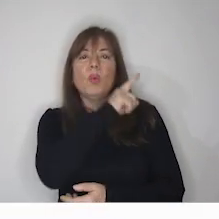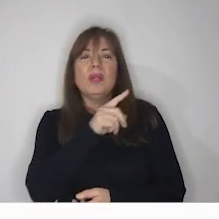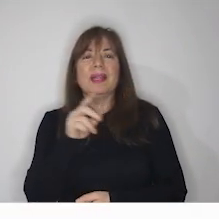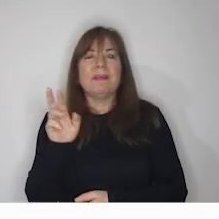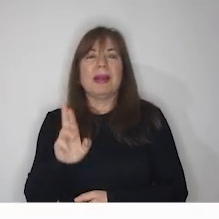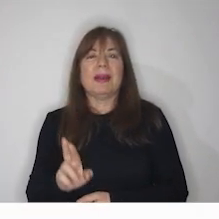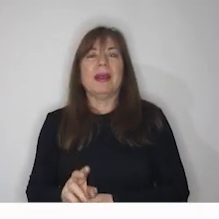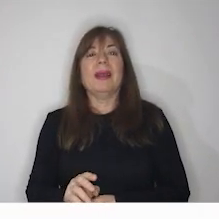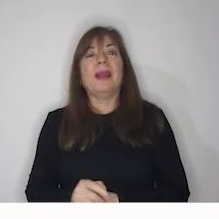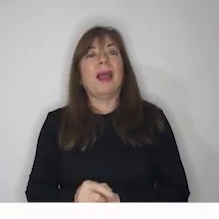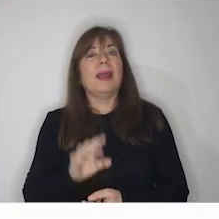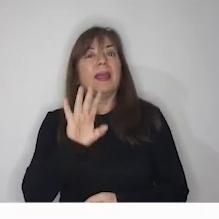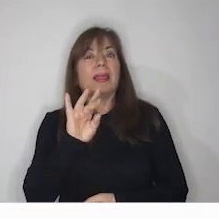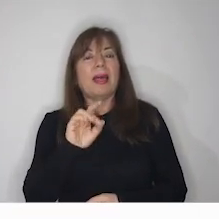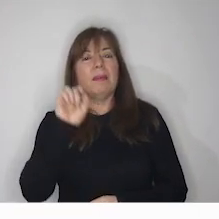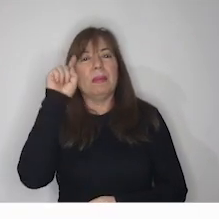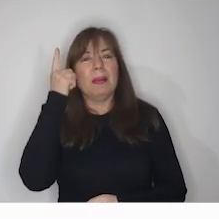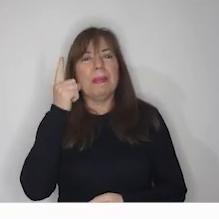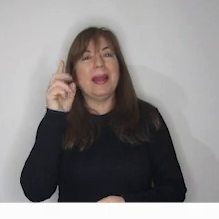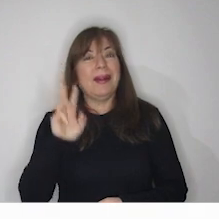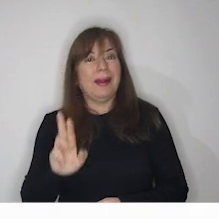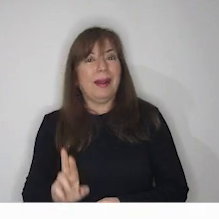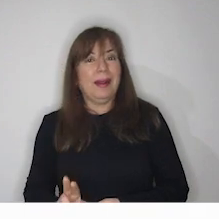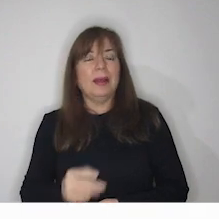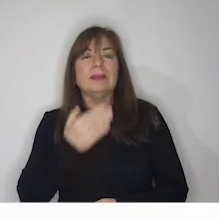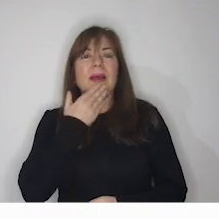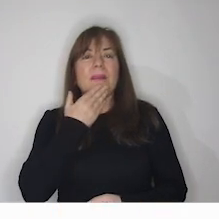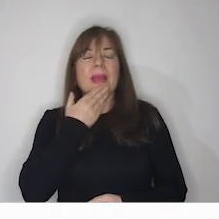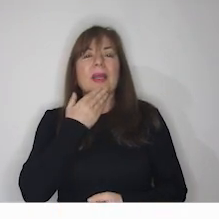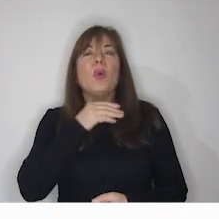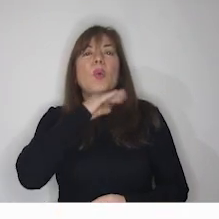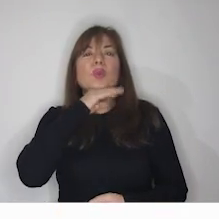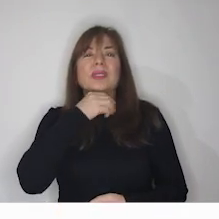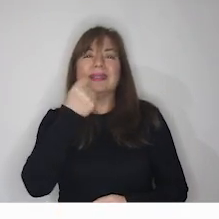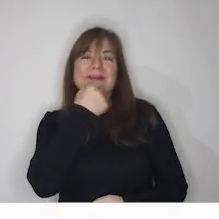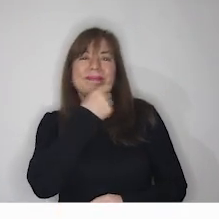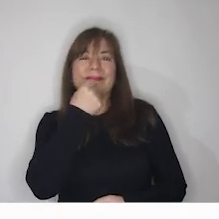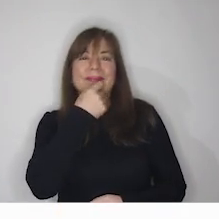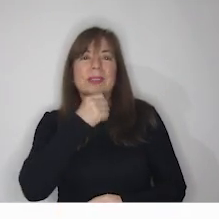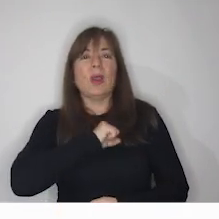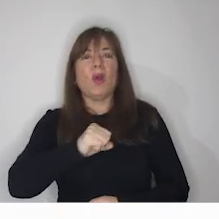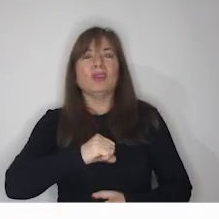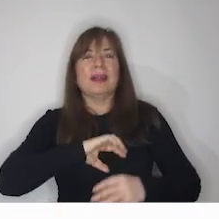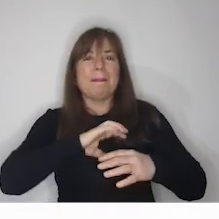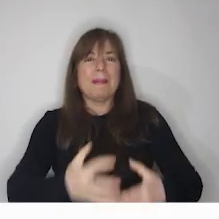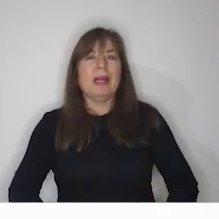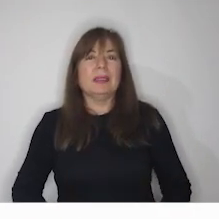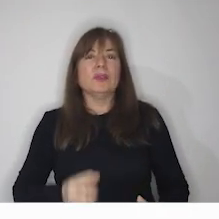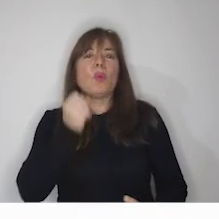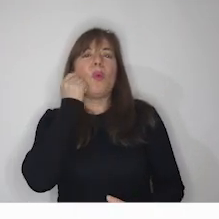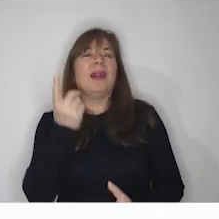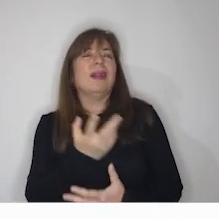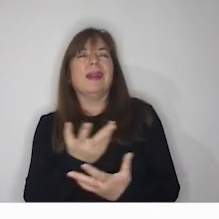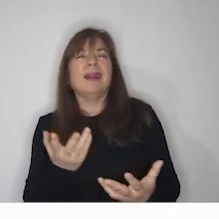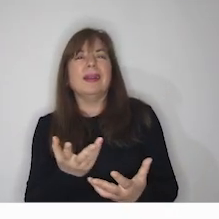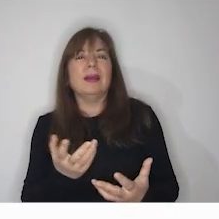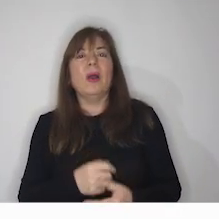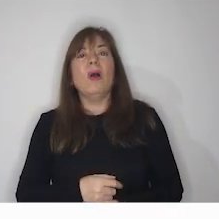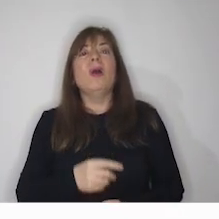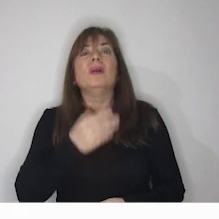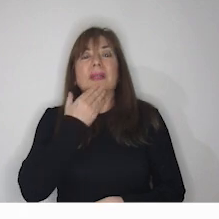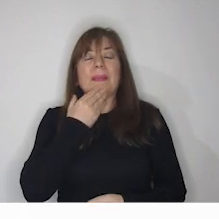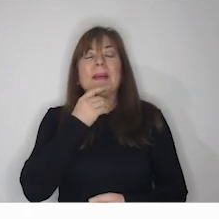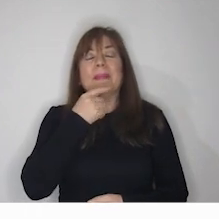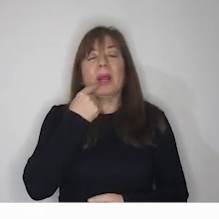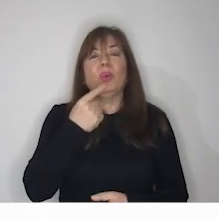preguntarán por tu fecha de última regla y la edad de tu primera menstruación, también si usas anticonceptivos, cuáles y desde cuándo. Además